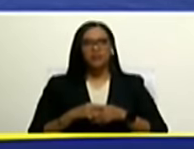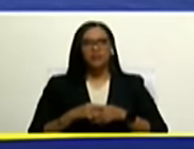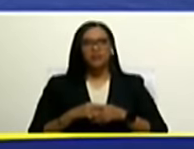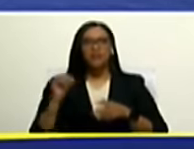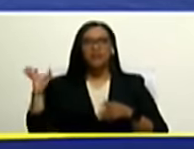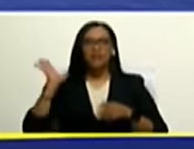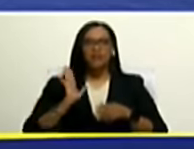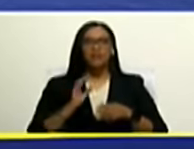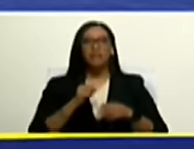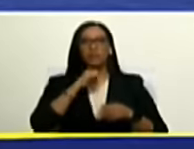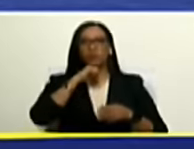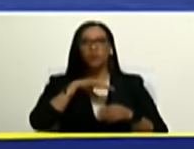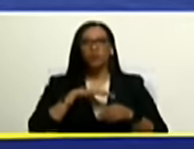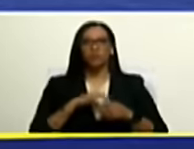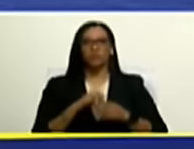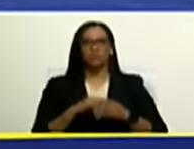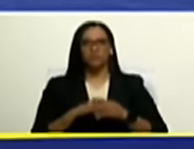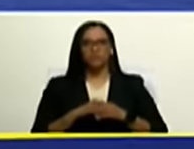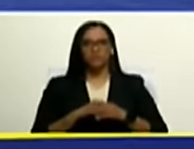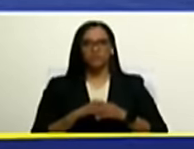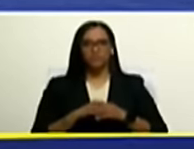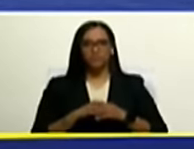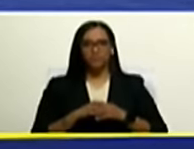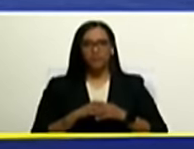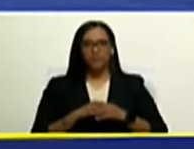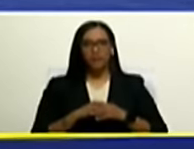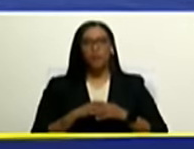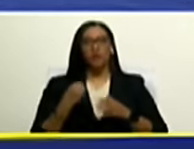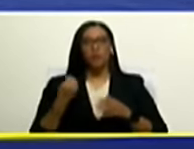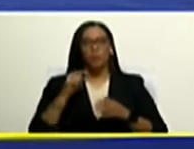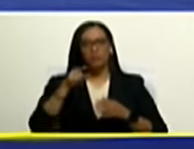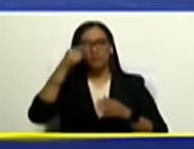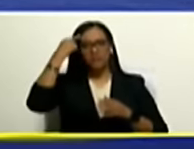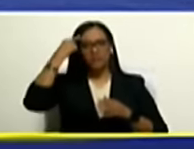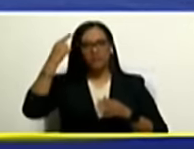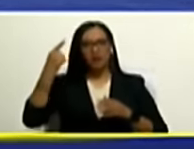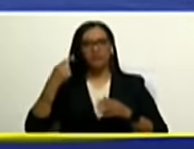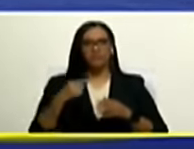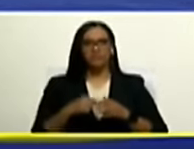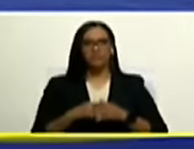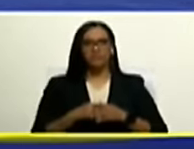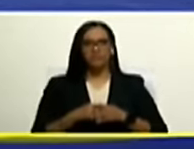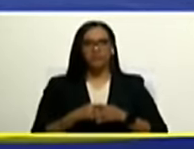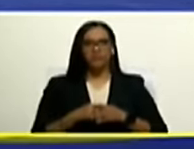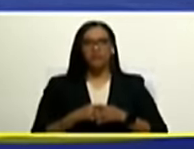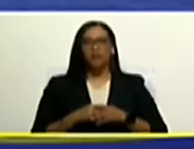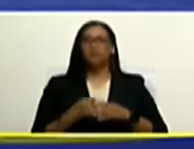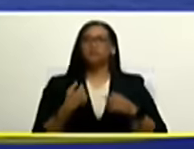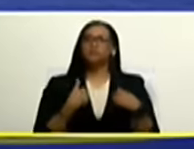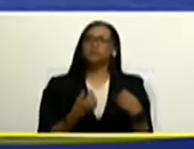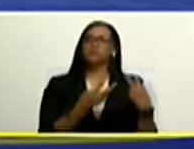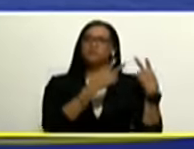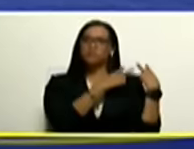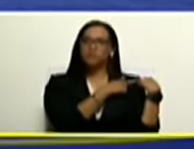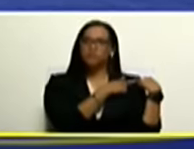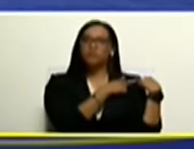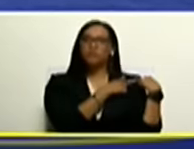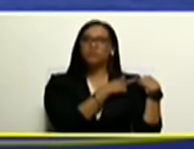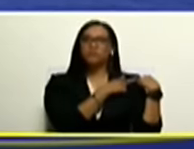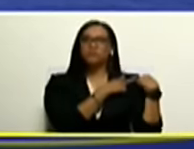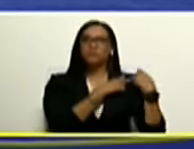devenir histórico. Como saben ustedes, yo lo he colocado